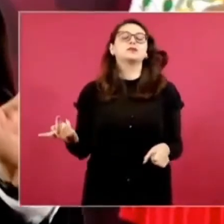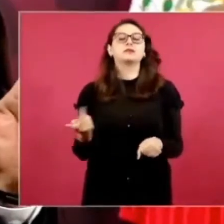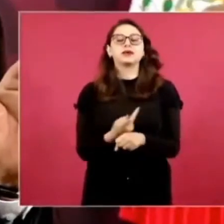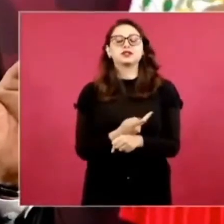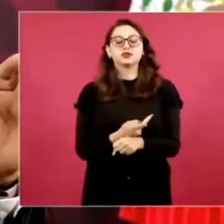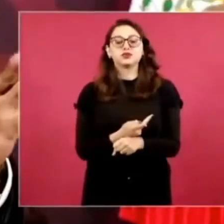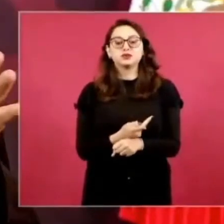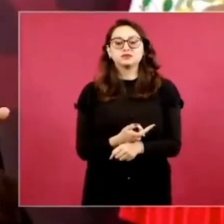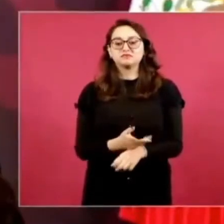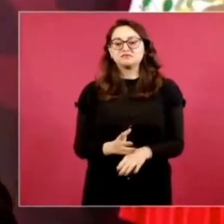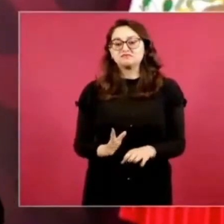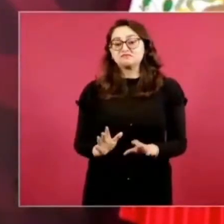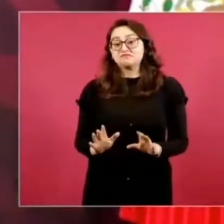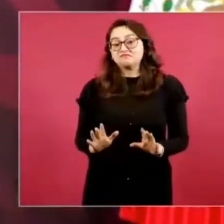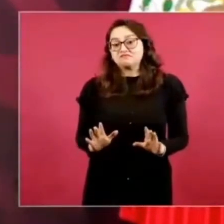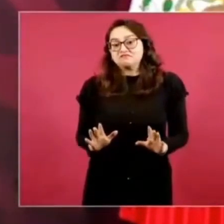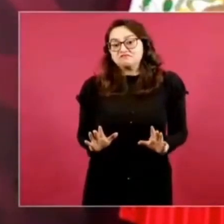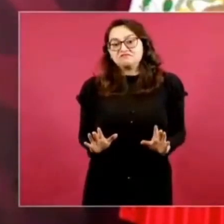¿Quién sabe?